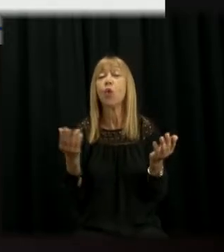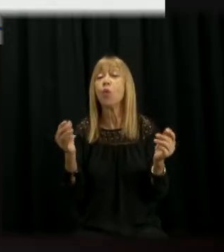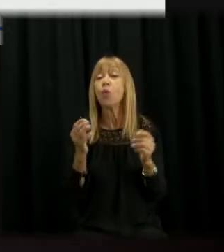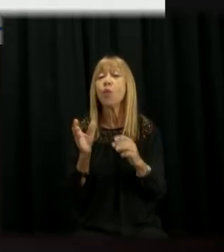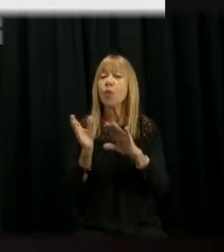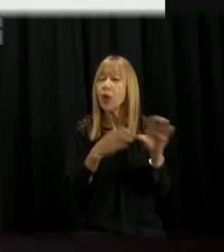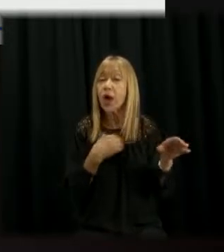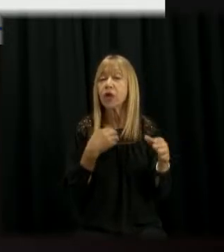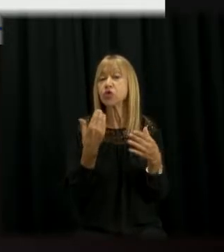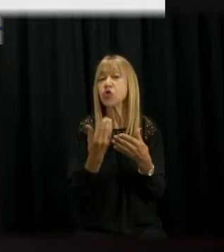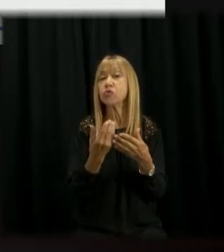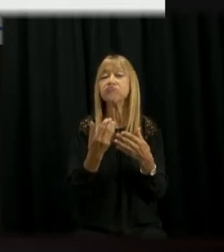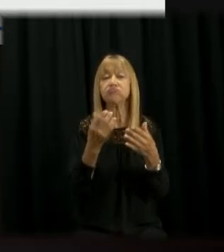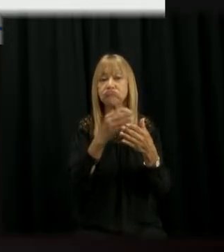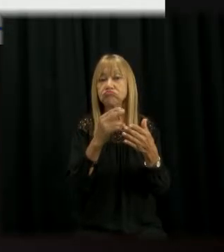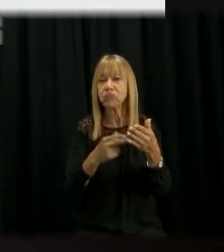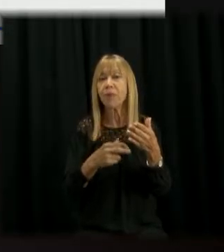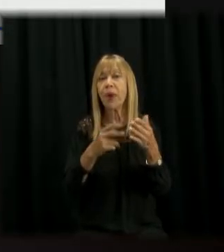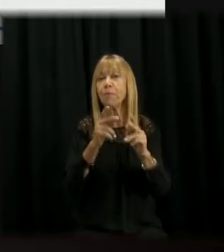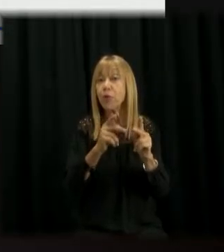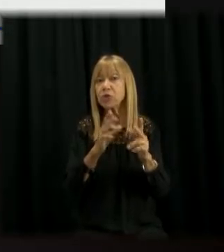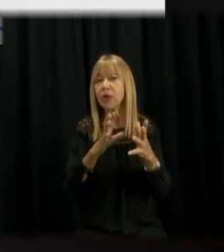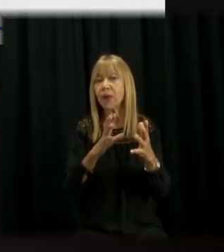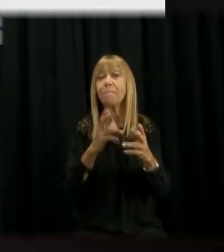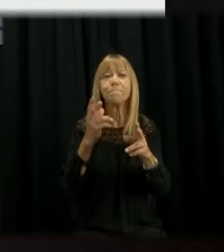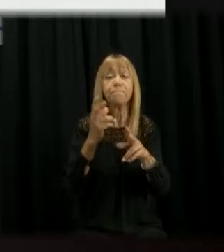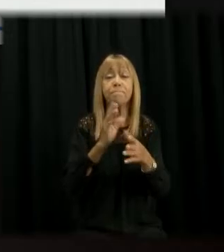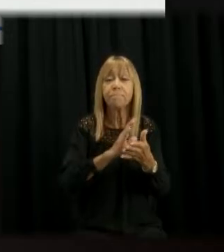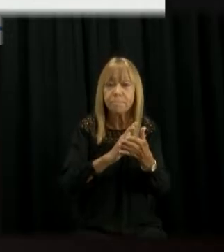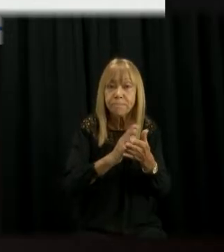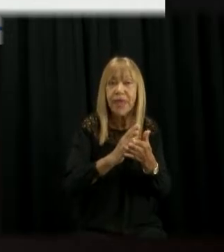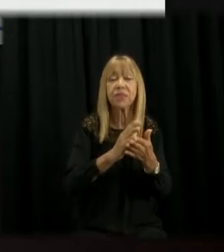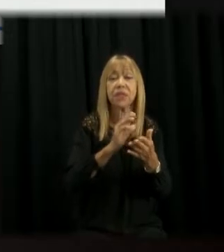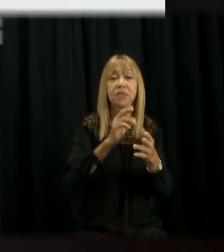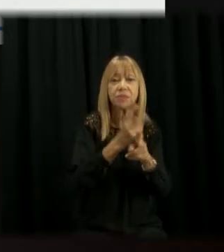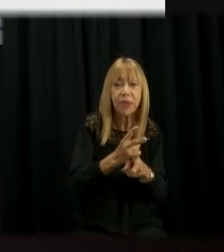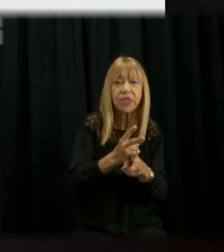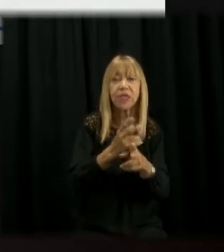En cuanto a gastos fuera de la labor,